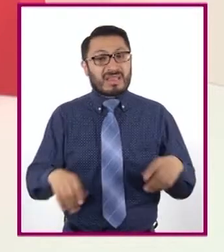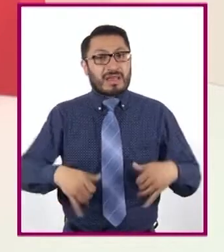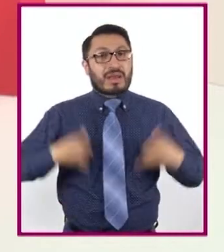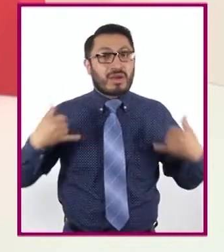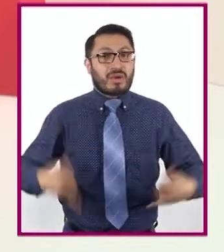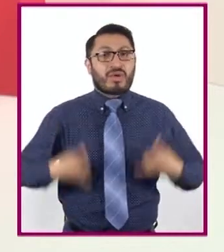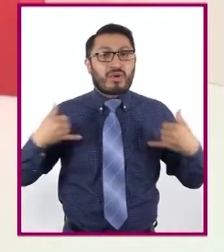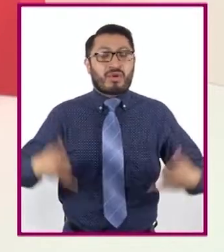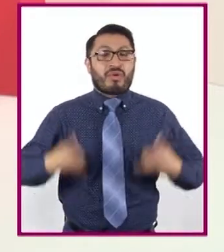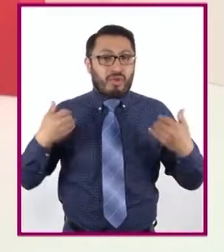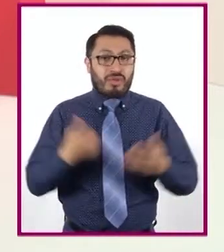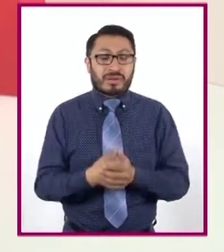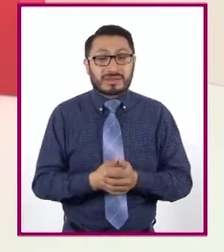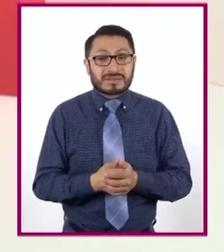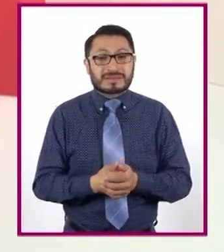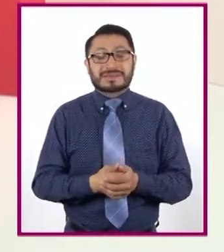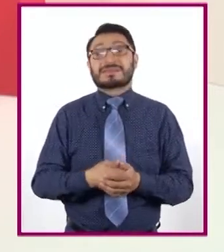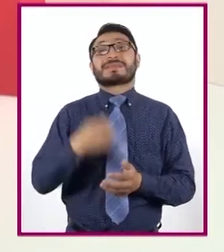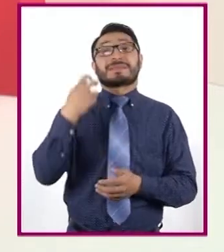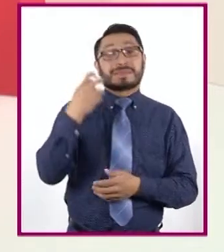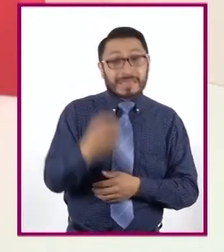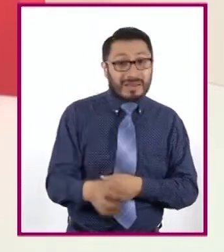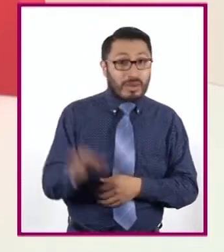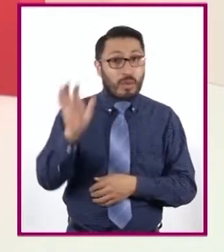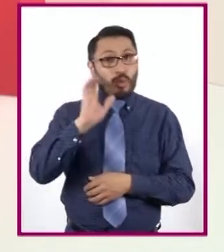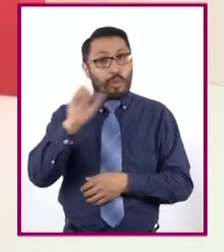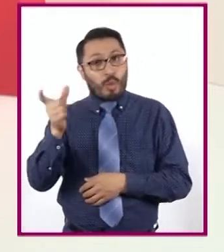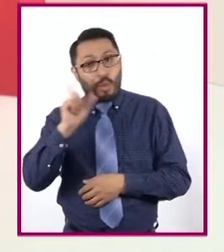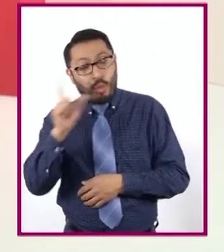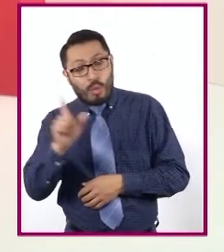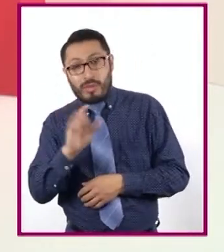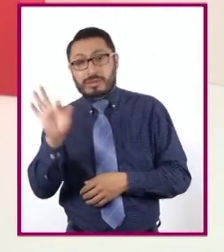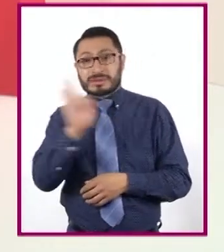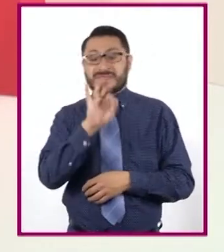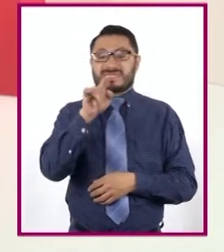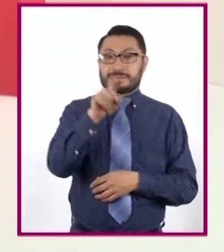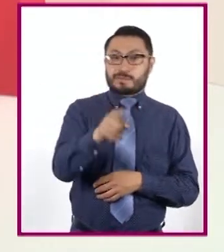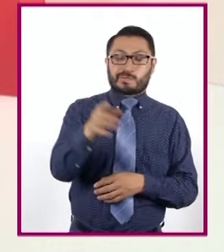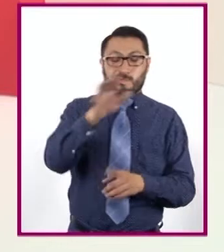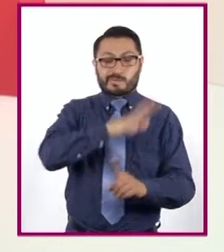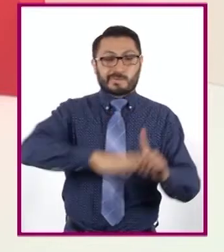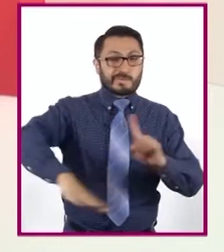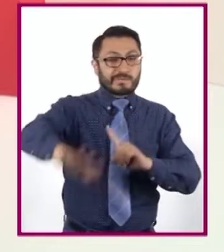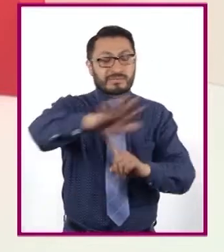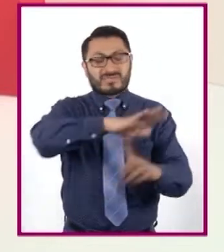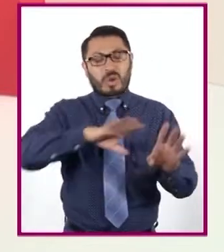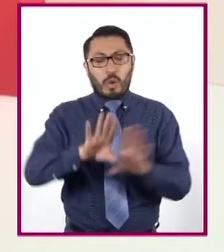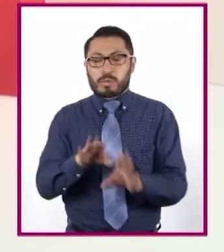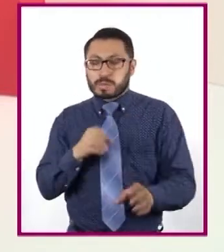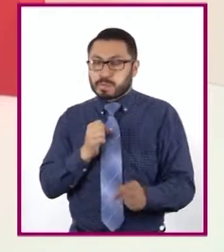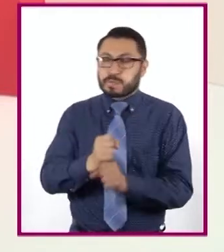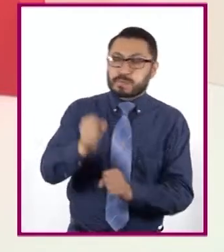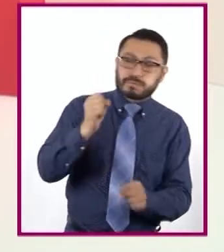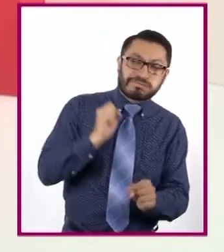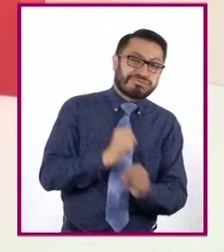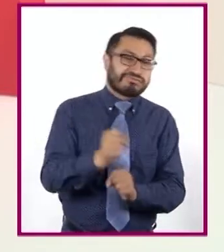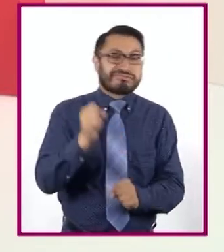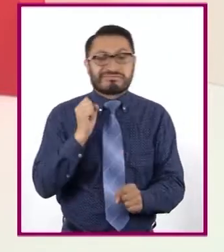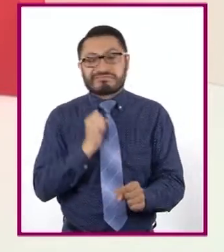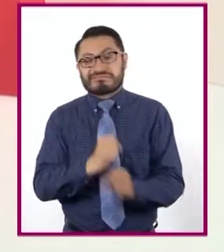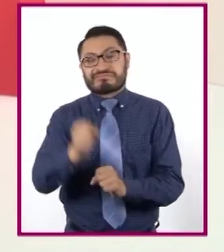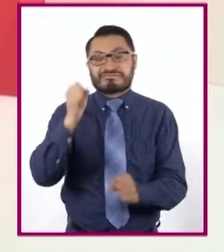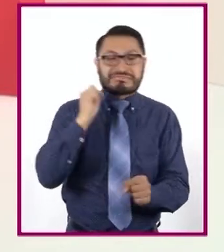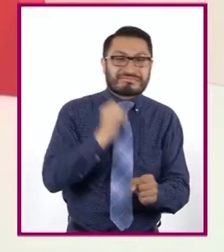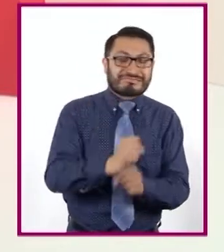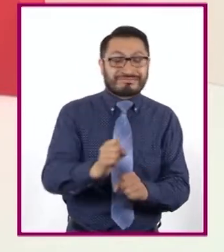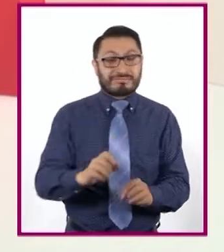adolescentes. Esto puede suceder si están inmersos en un ambiente con episodios de violencia constantes, si